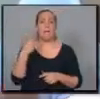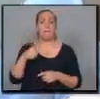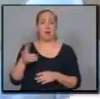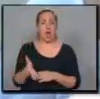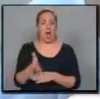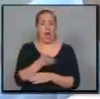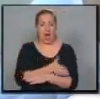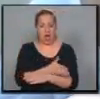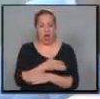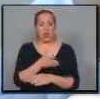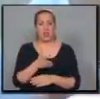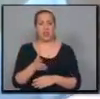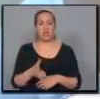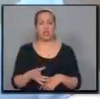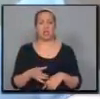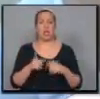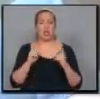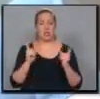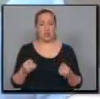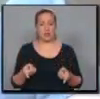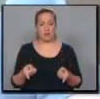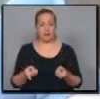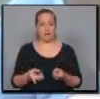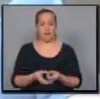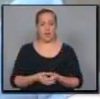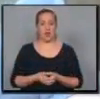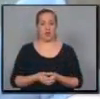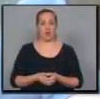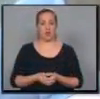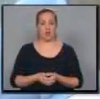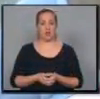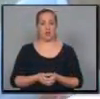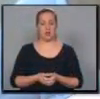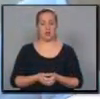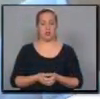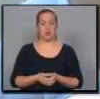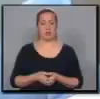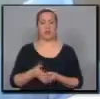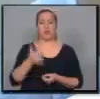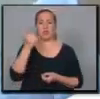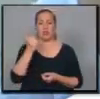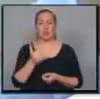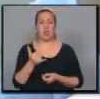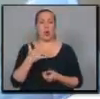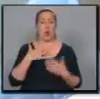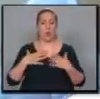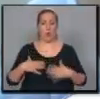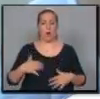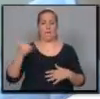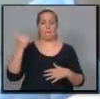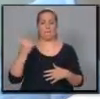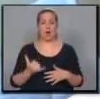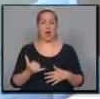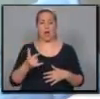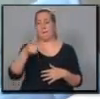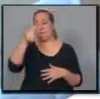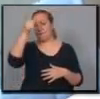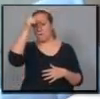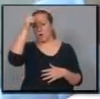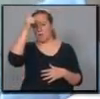eso y en un momento la manosearon y tiene marcas en su cuerpo de lo que un